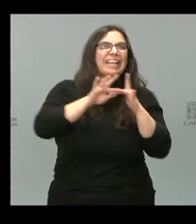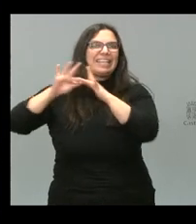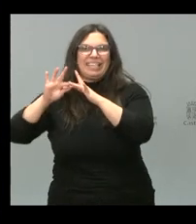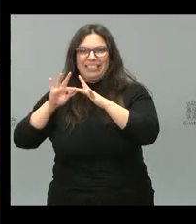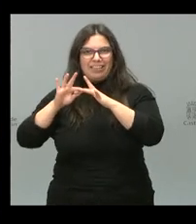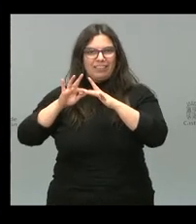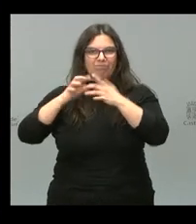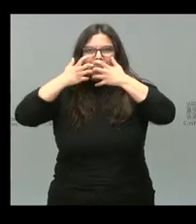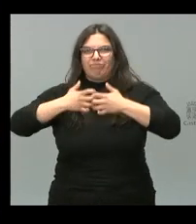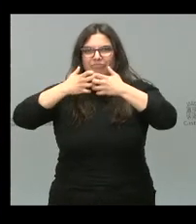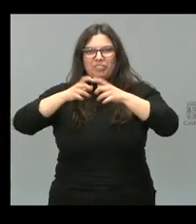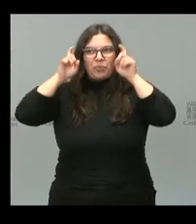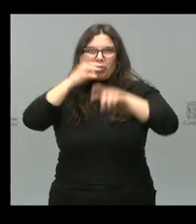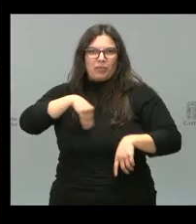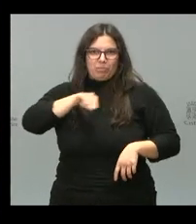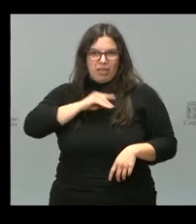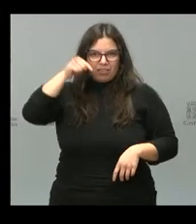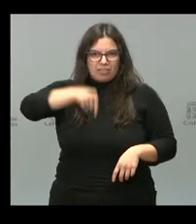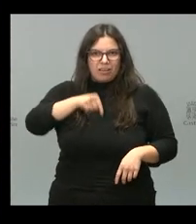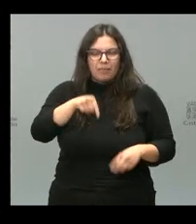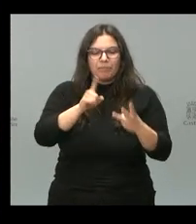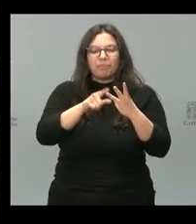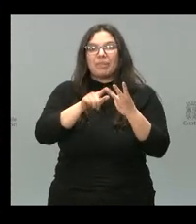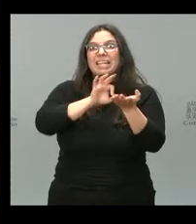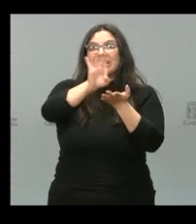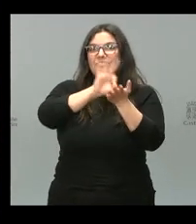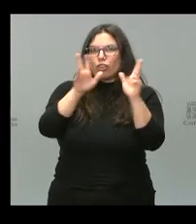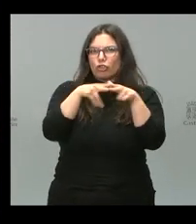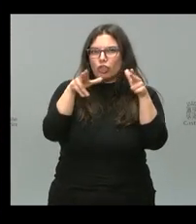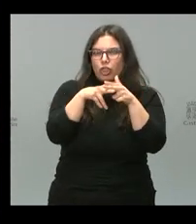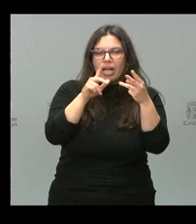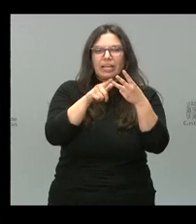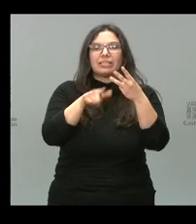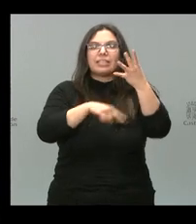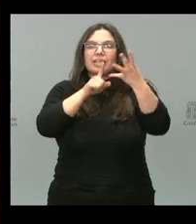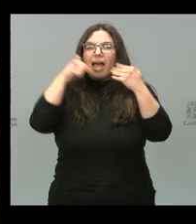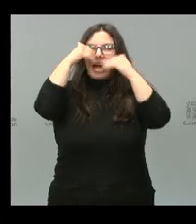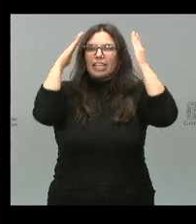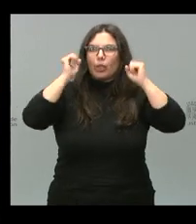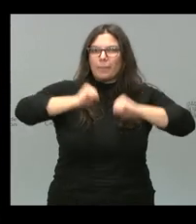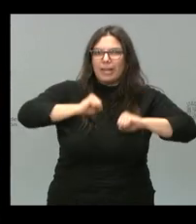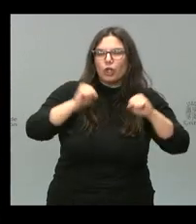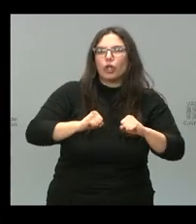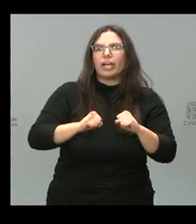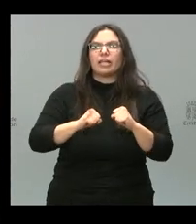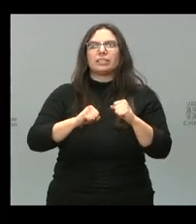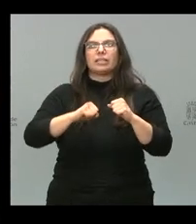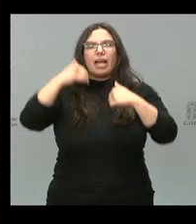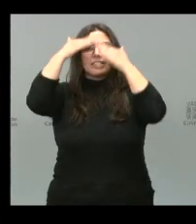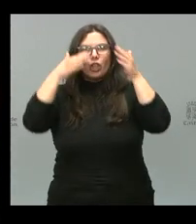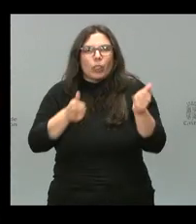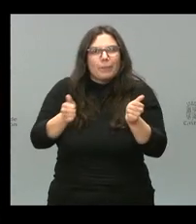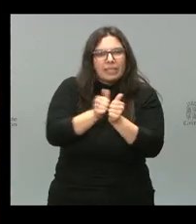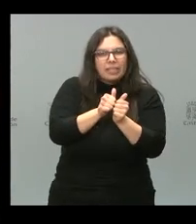y la guía de la educación de toda España de los servicios sociales de la atención a los mayores a los dependientes